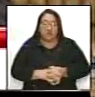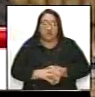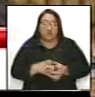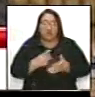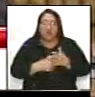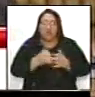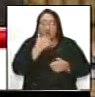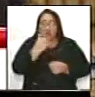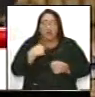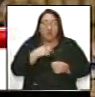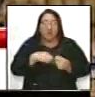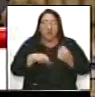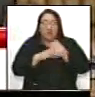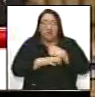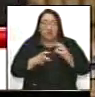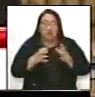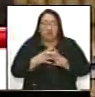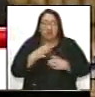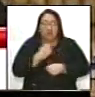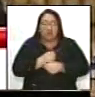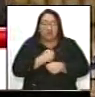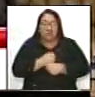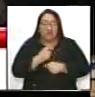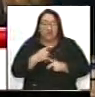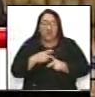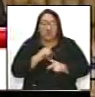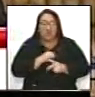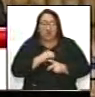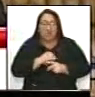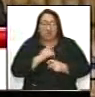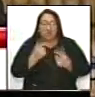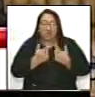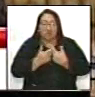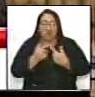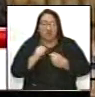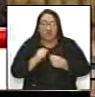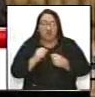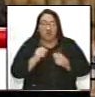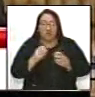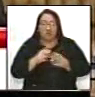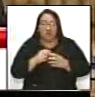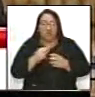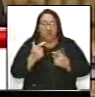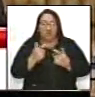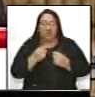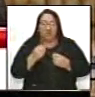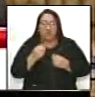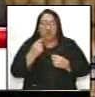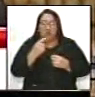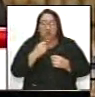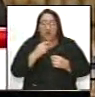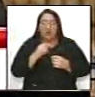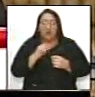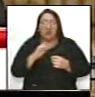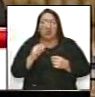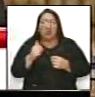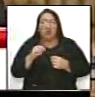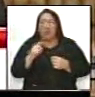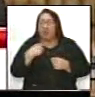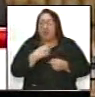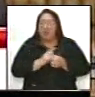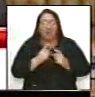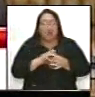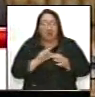la ofensiva y la forma de actuar de las organizaciones terroristas, tanto Sendero Luminoso como Túpac Amaru, al final no quieren cambiar la historia